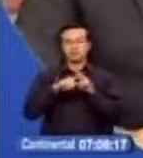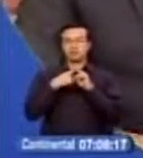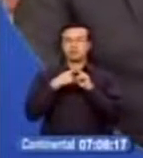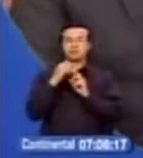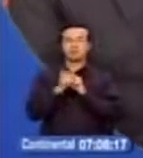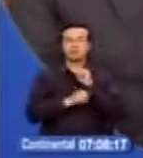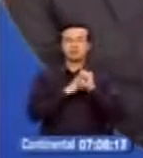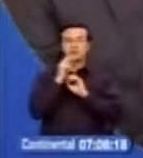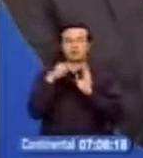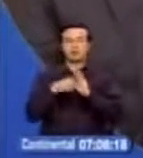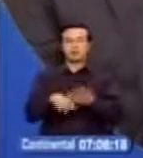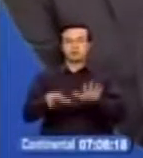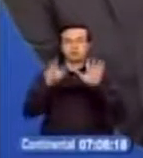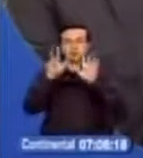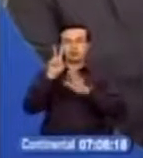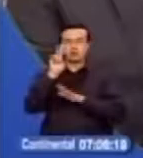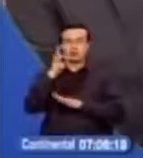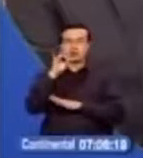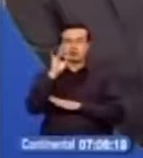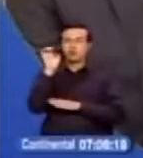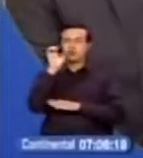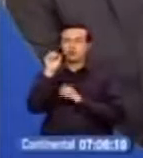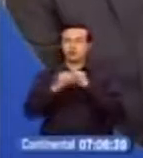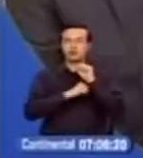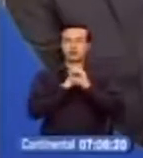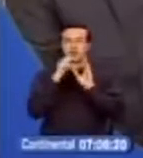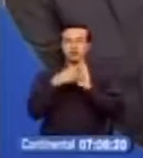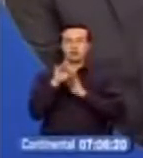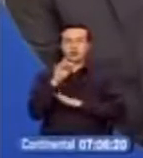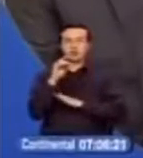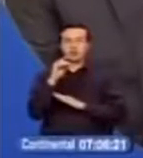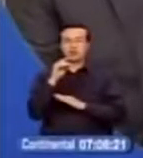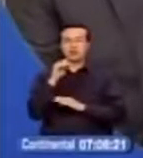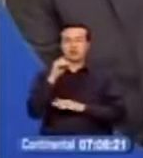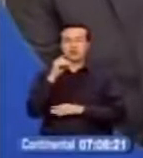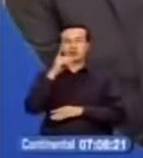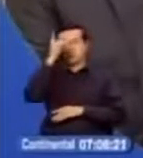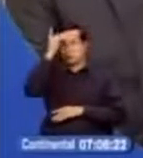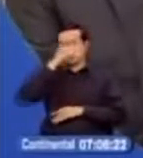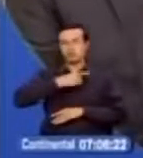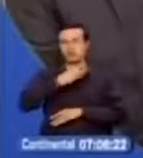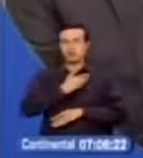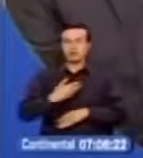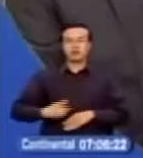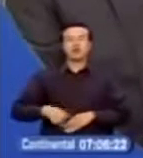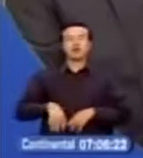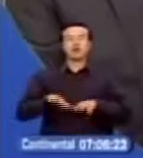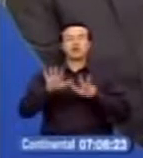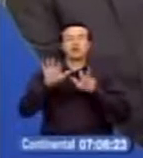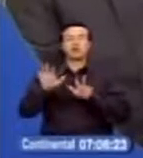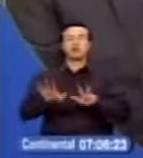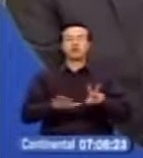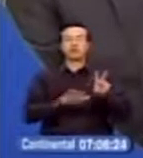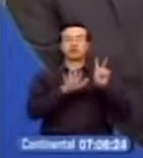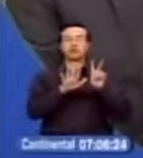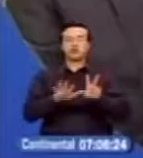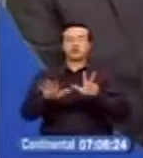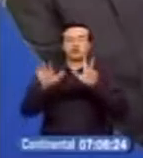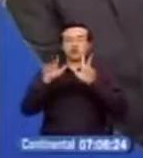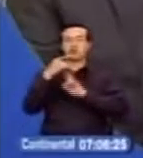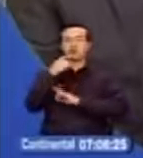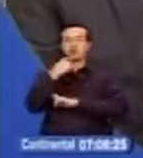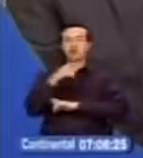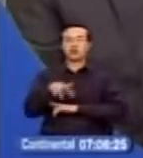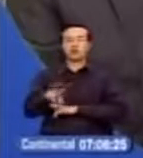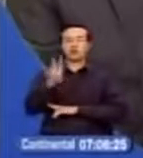2008, 18 de enero de 2008, el decreto 878, que manda la creación de las